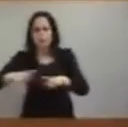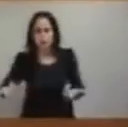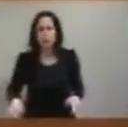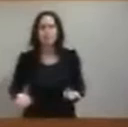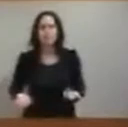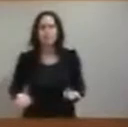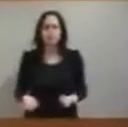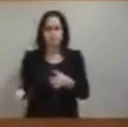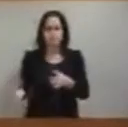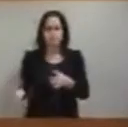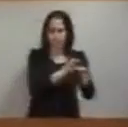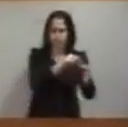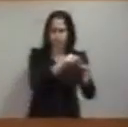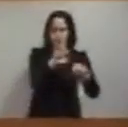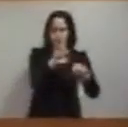esa